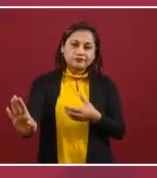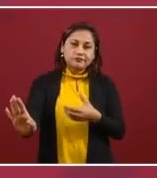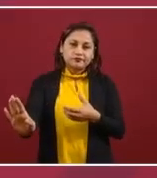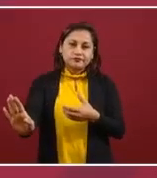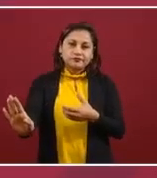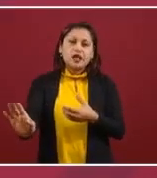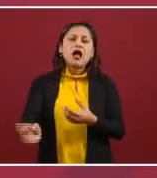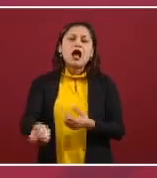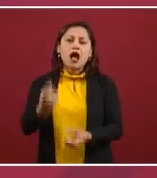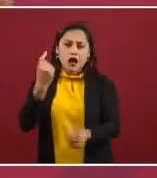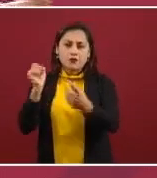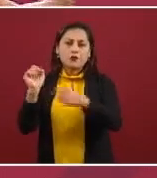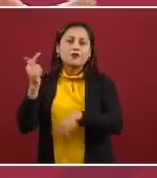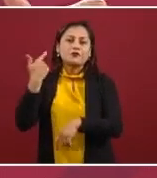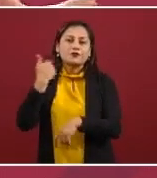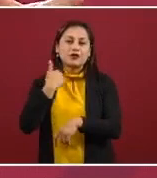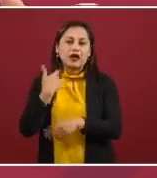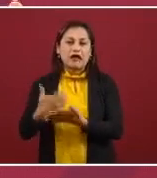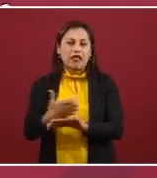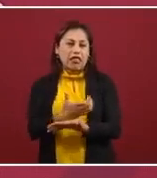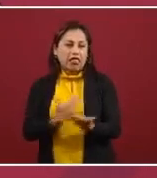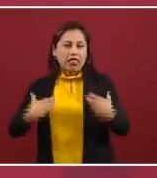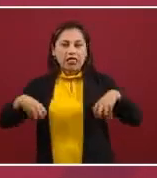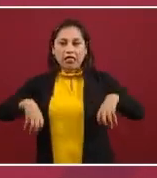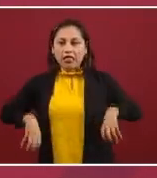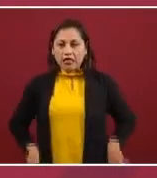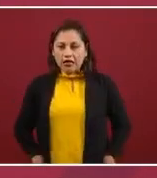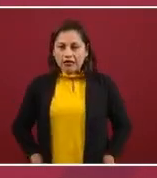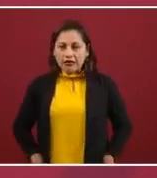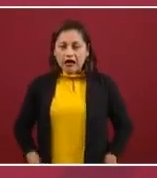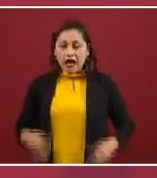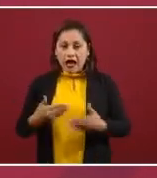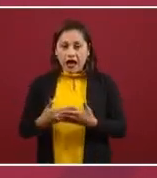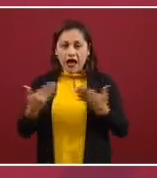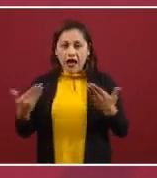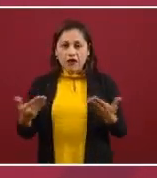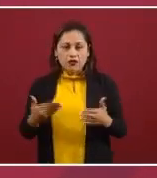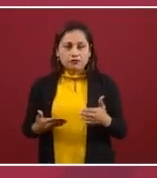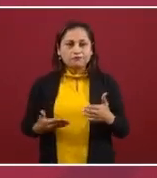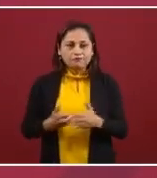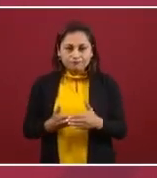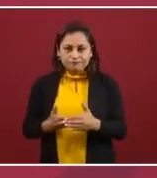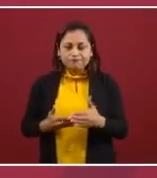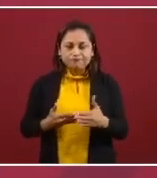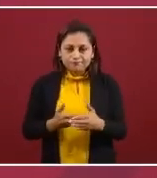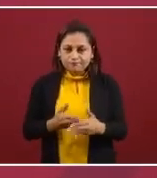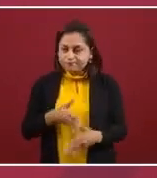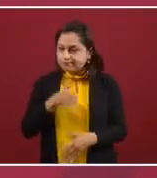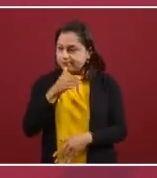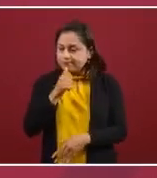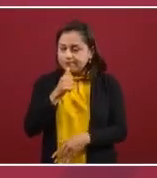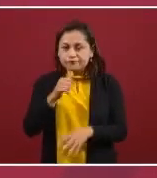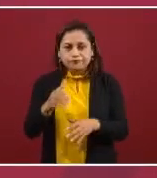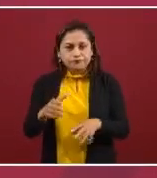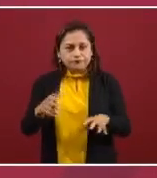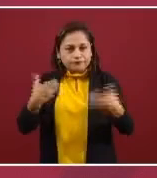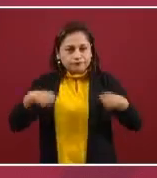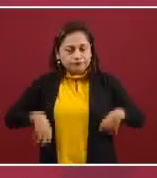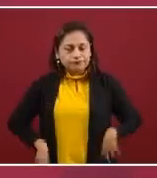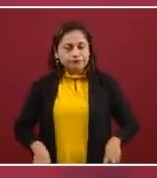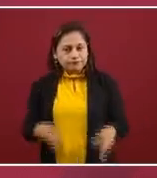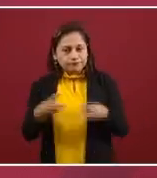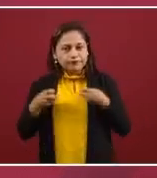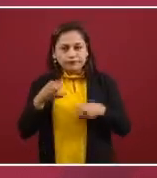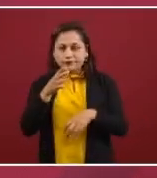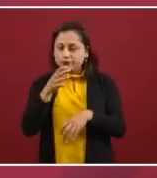y que ya no tienen forma de robar, ni siquiera